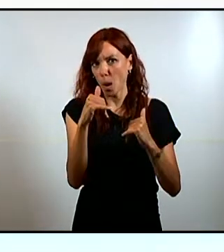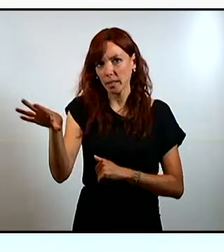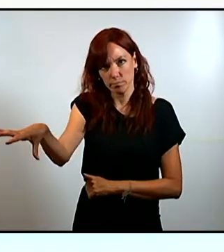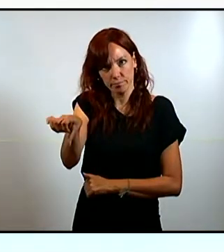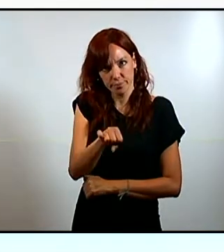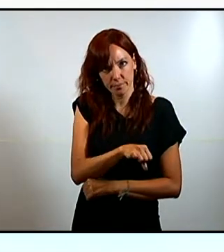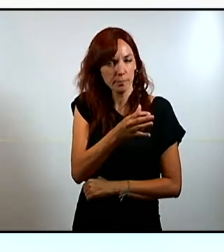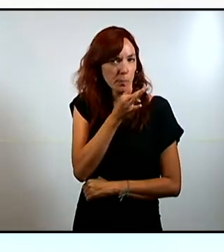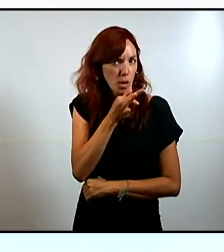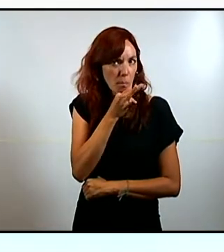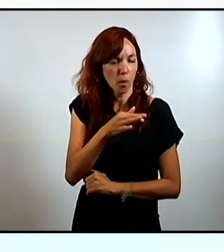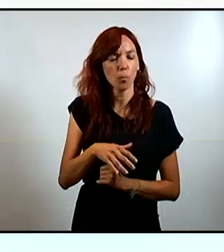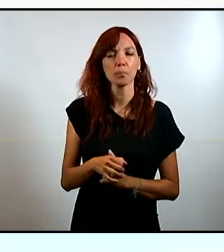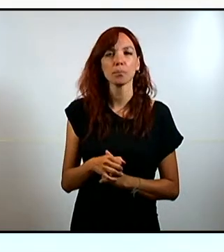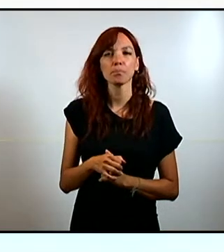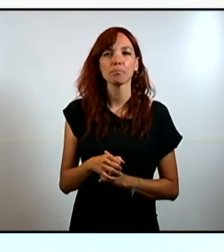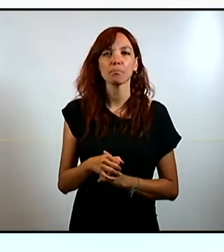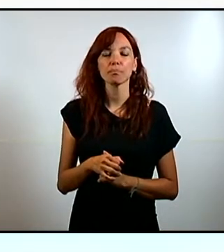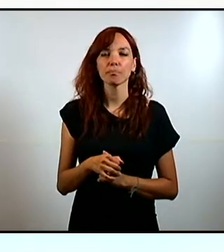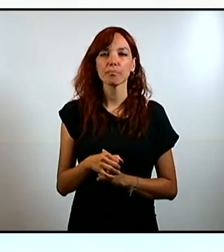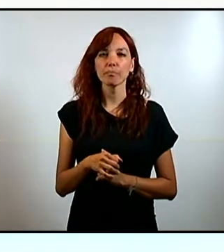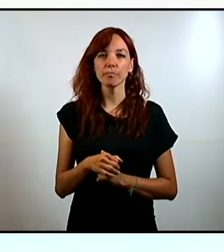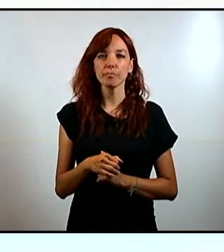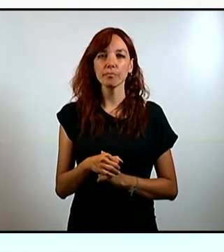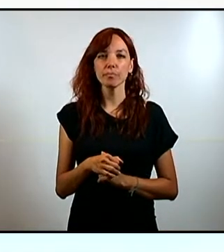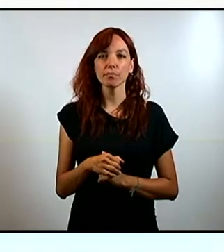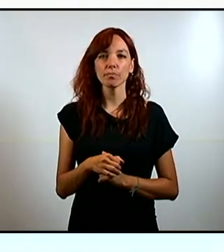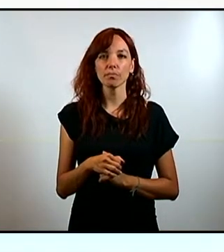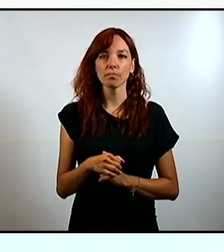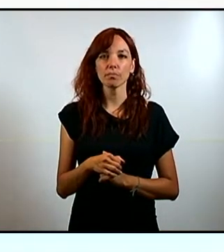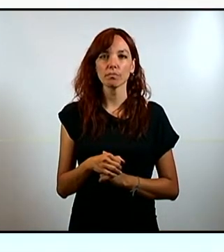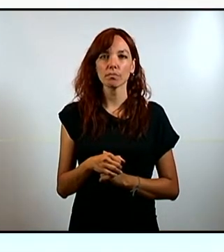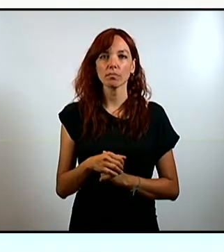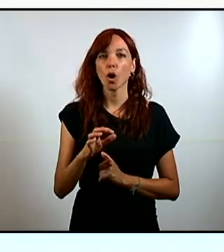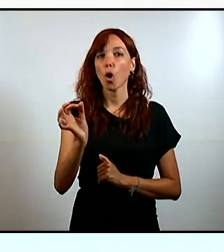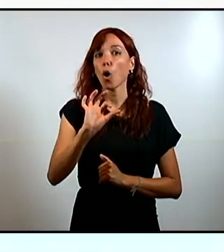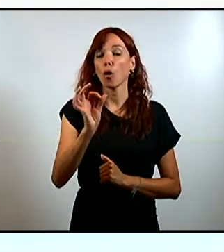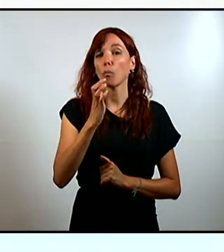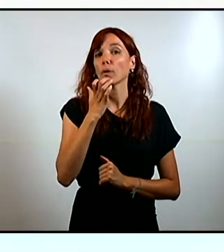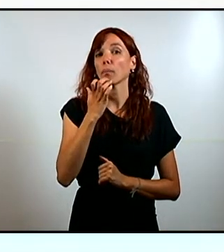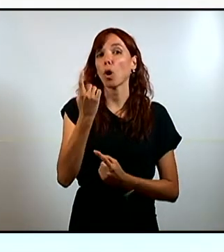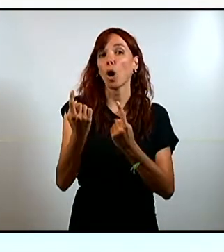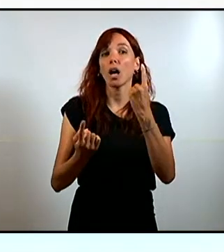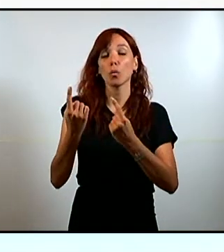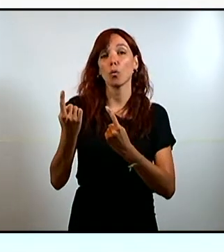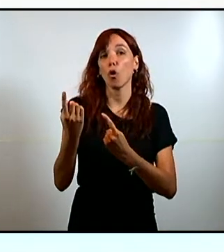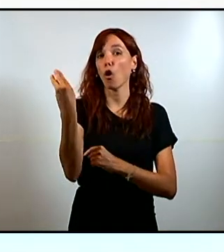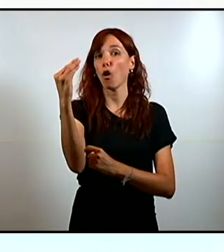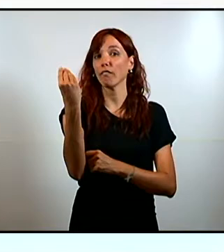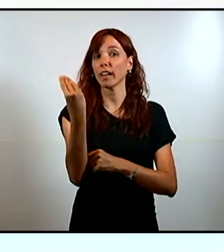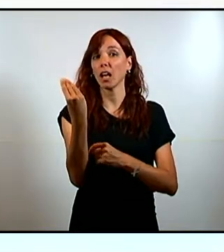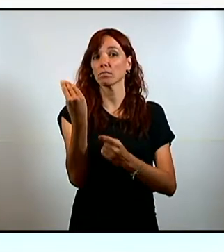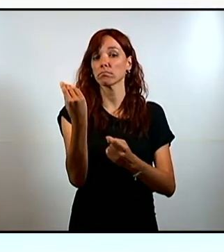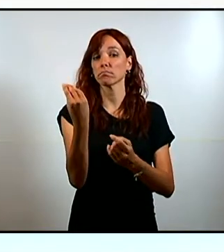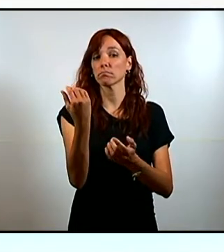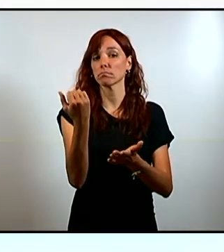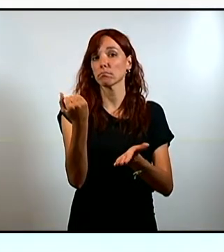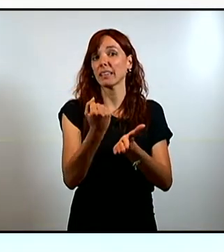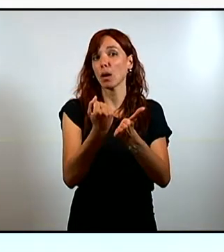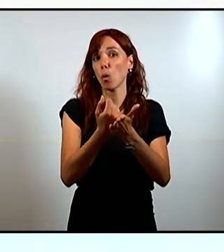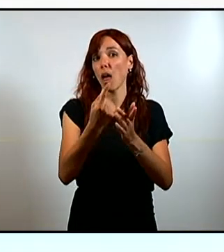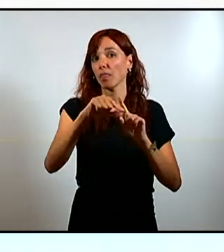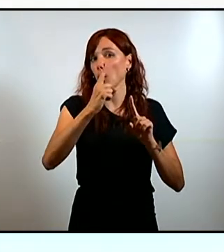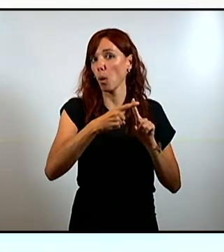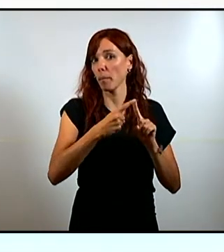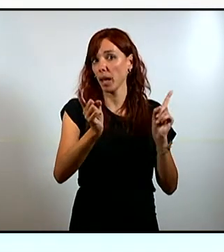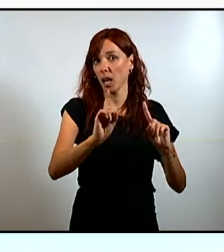habían cerrado, cancelado y no se ha devuelto el dinero de la matrícula a estas personas. Pues además de todo esto que